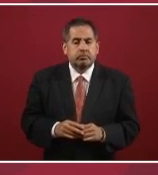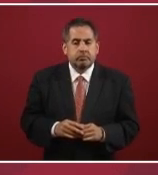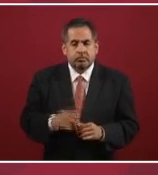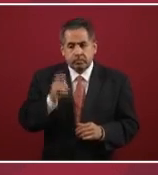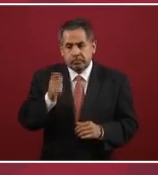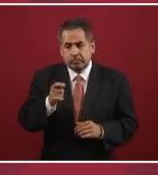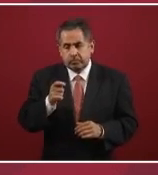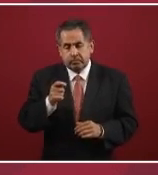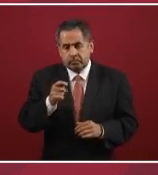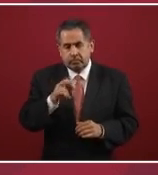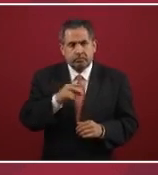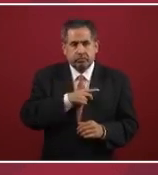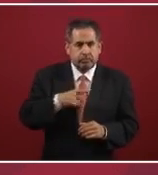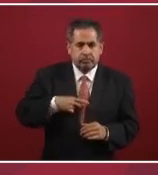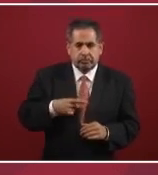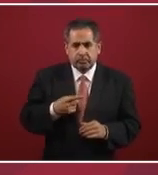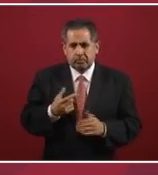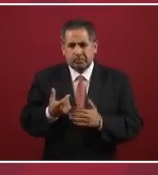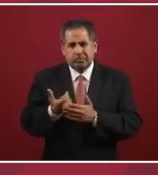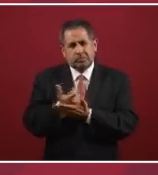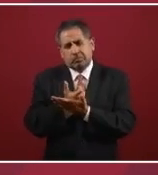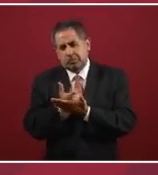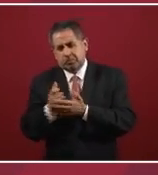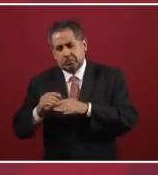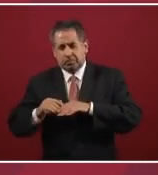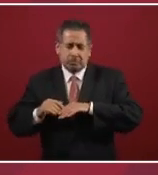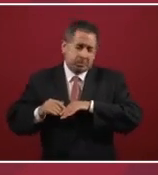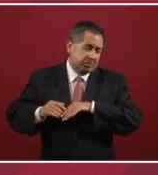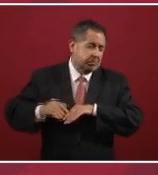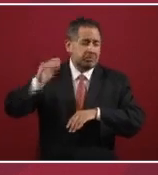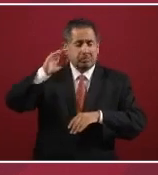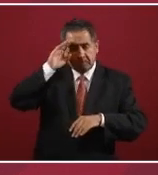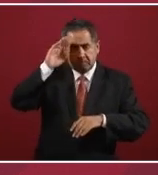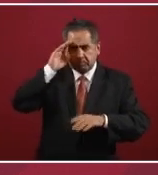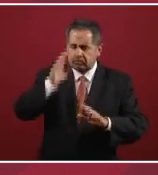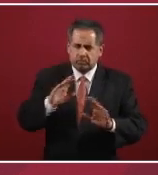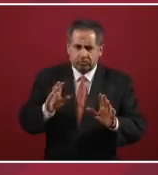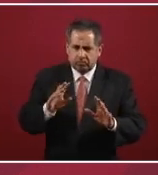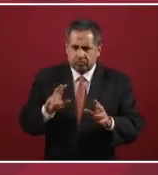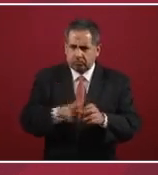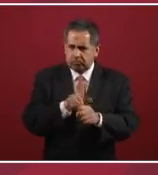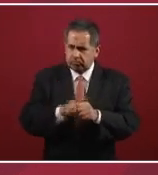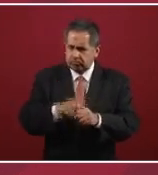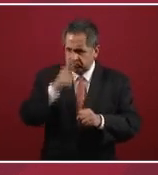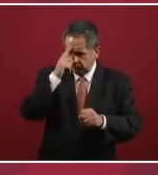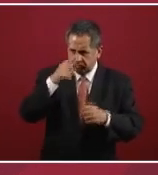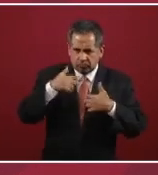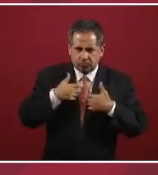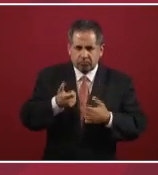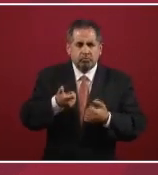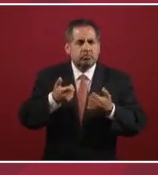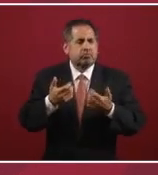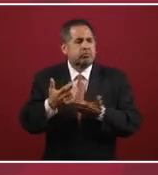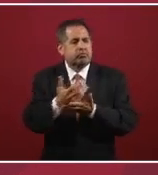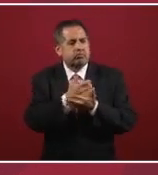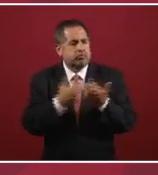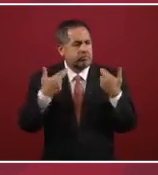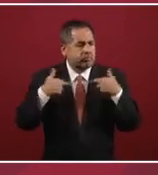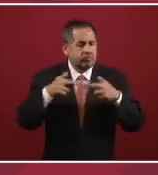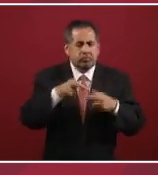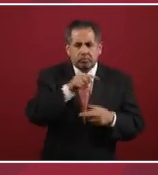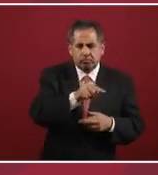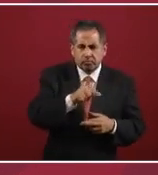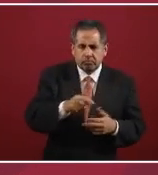ya no haya sueldos elevadísimos hay que considerar cuánto gana un maestro